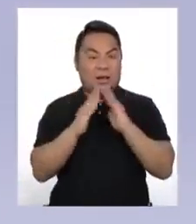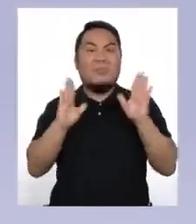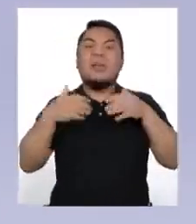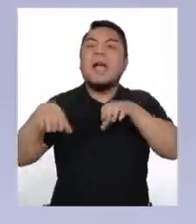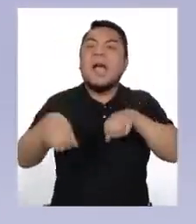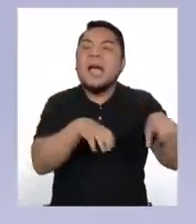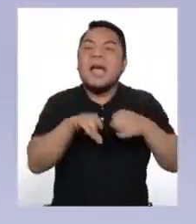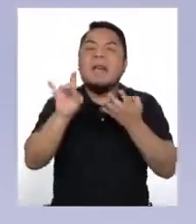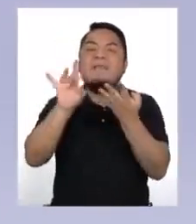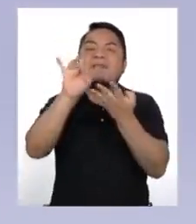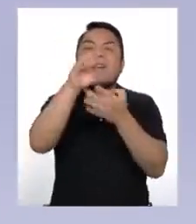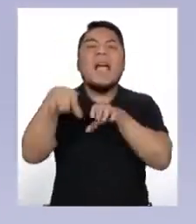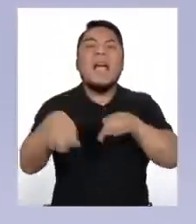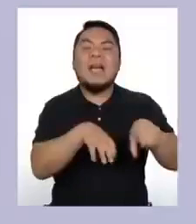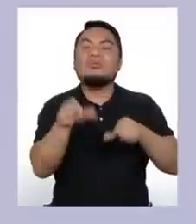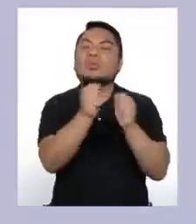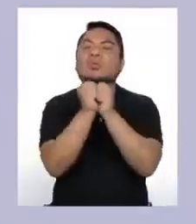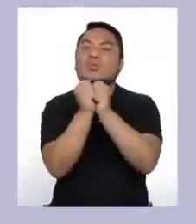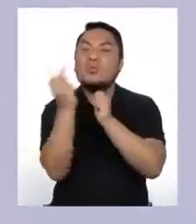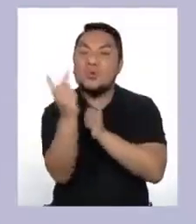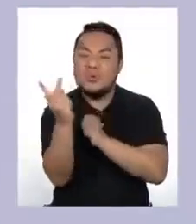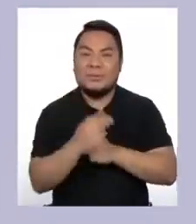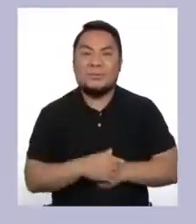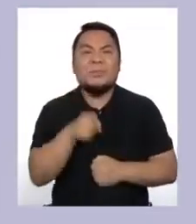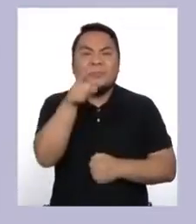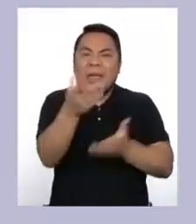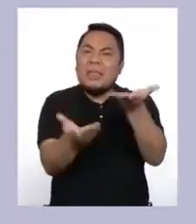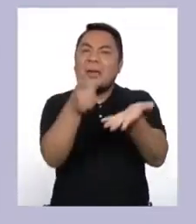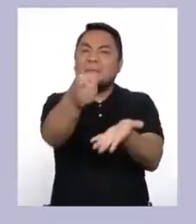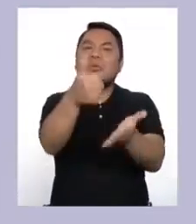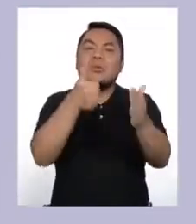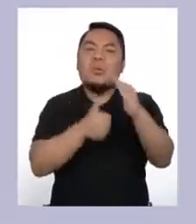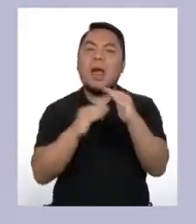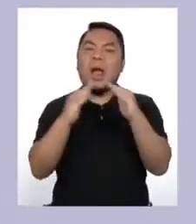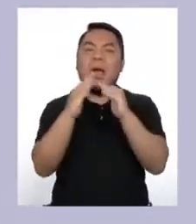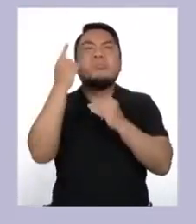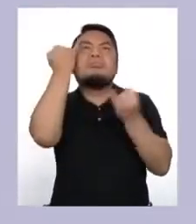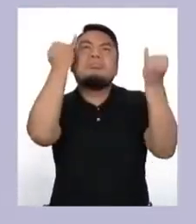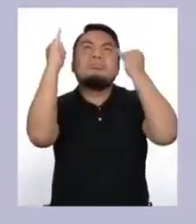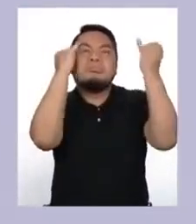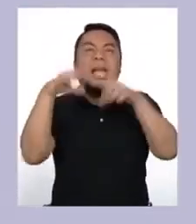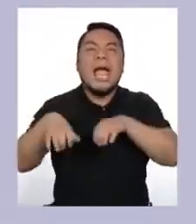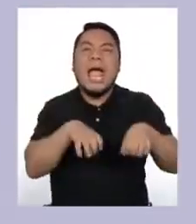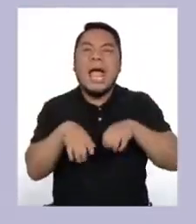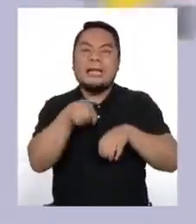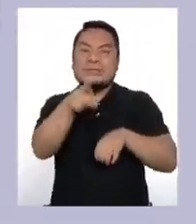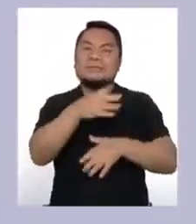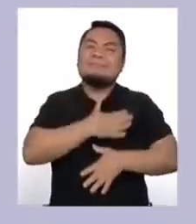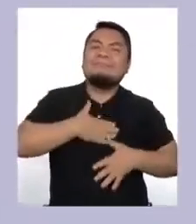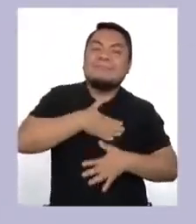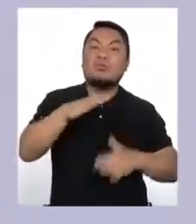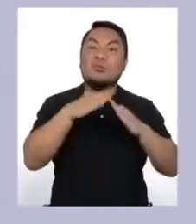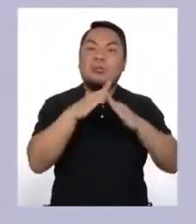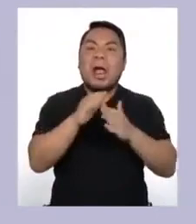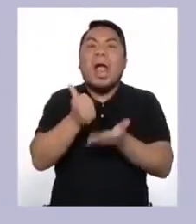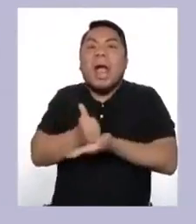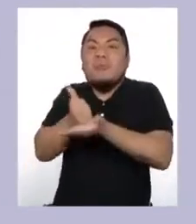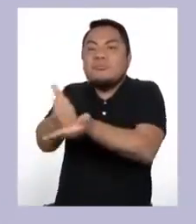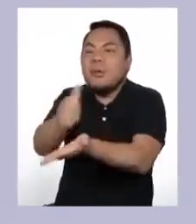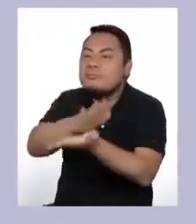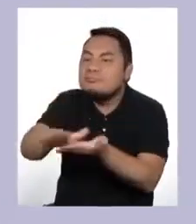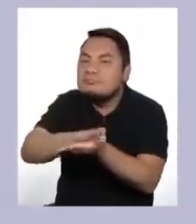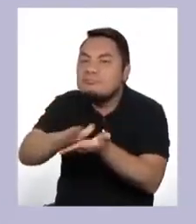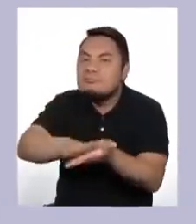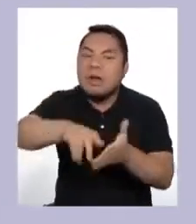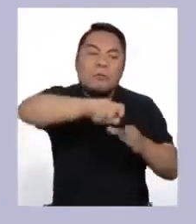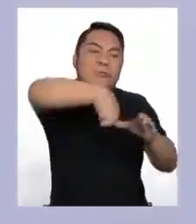realizado distintas actividades juntos. Seguro que tú también estás haciendo muchas cosas divertidas en casa, ayudando en la limpieza, en la